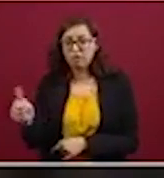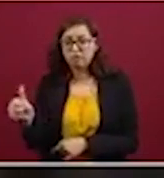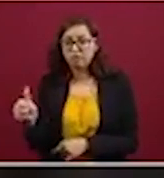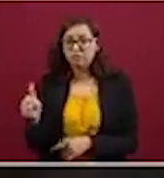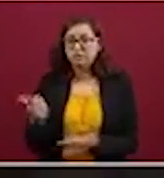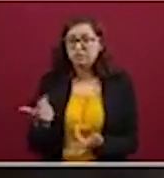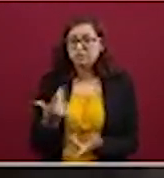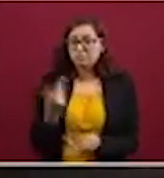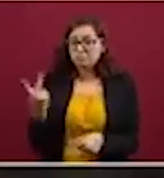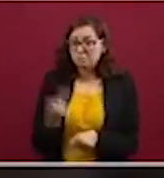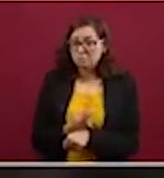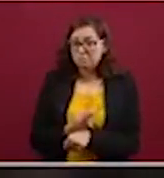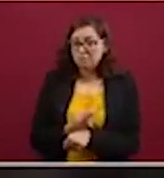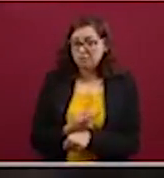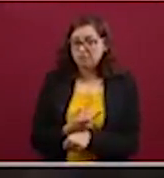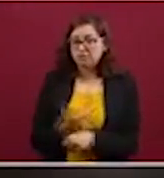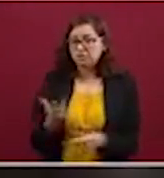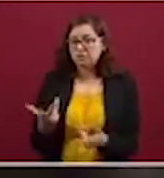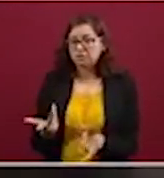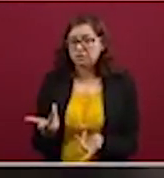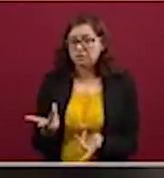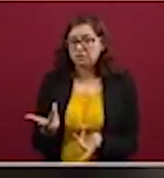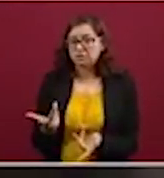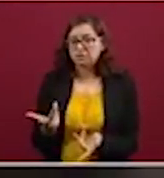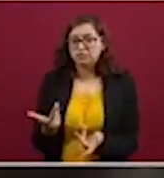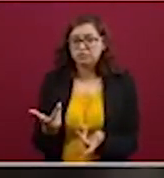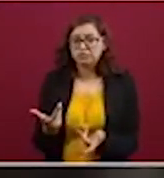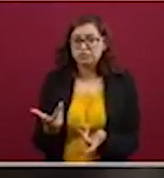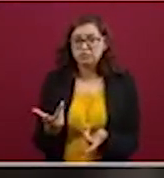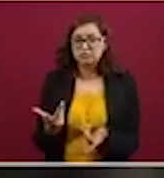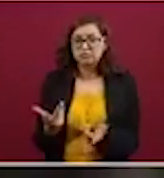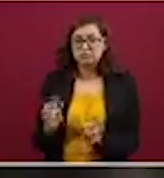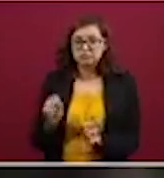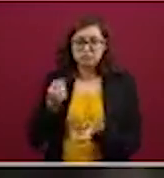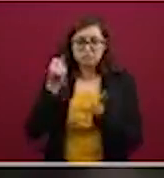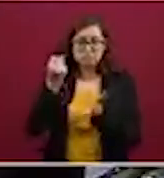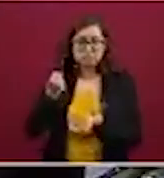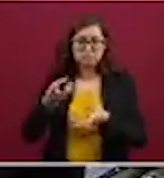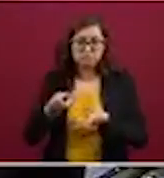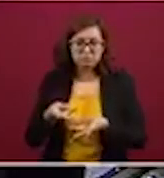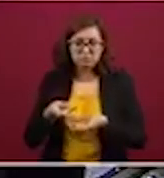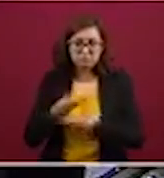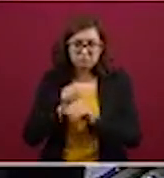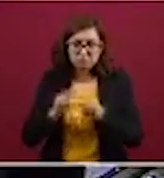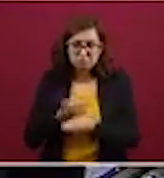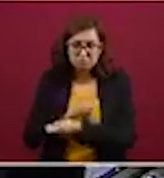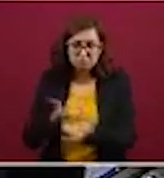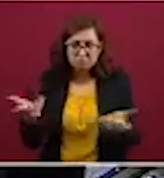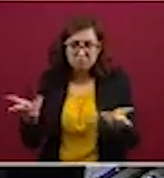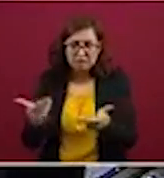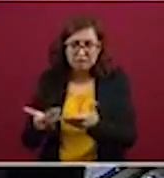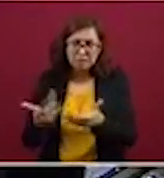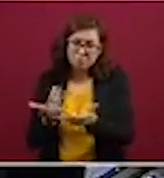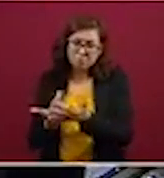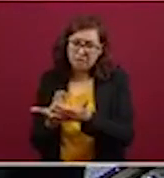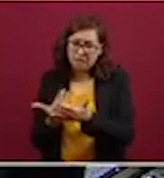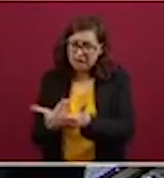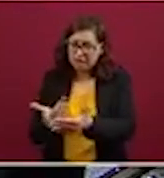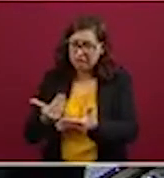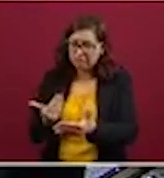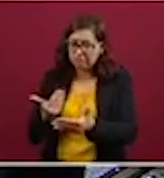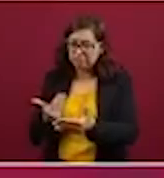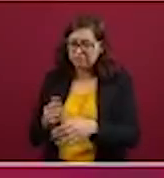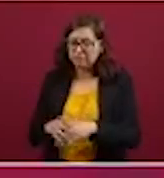ha este precisamente la dispersión de los recursos gracias bueno no sé